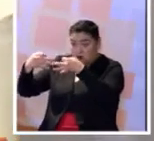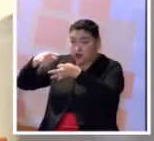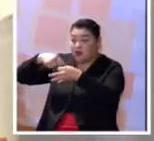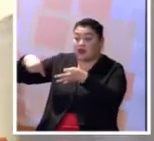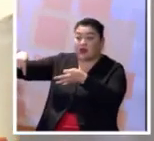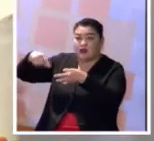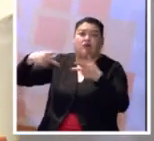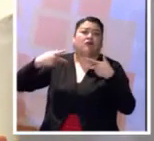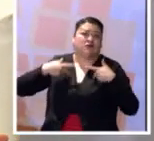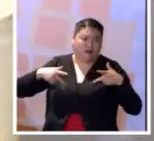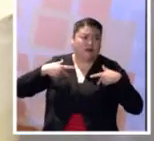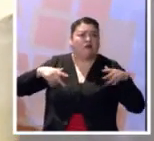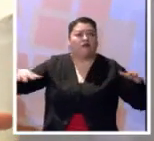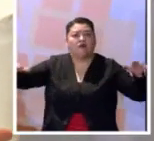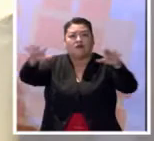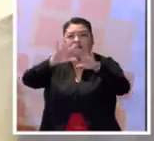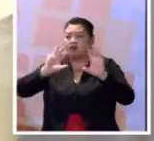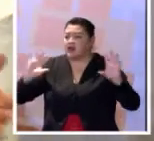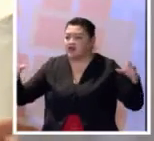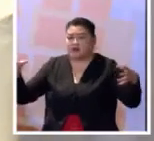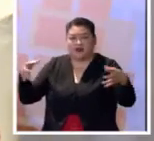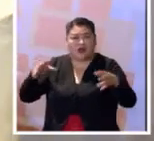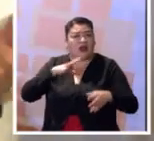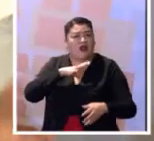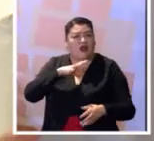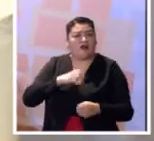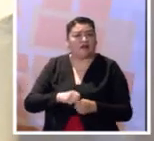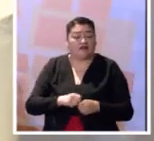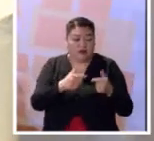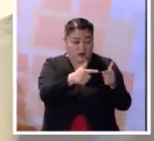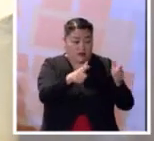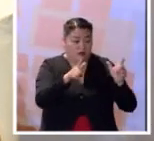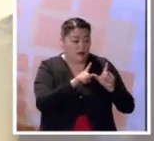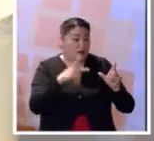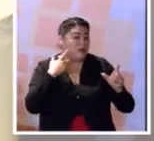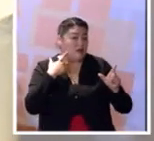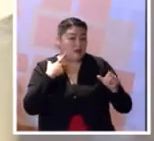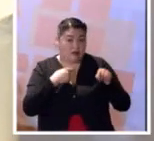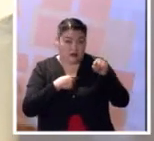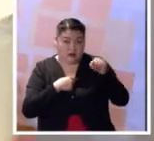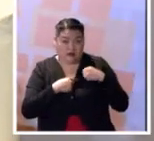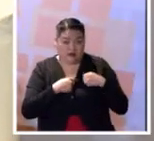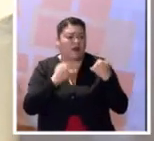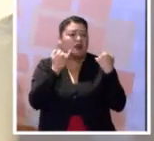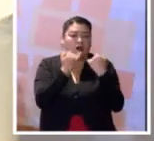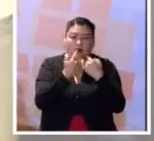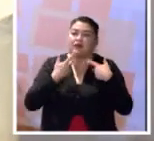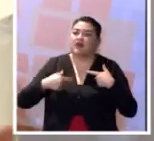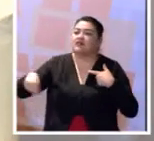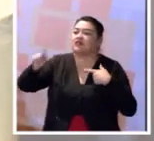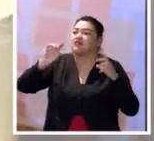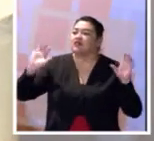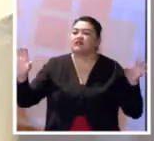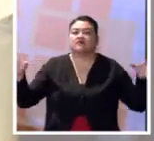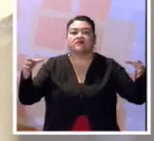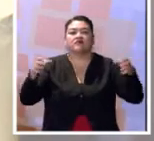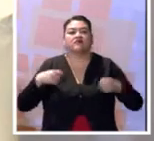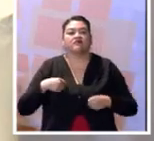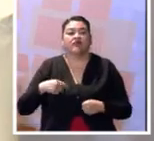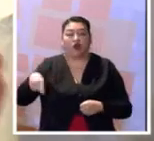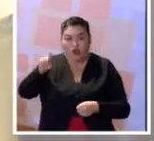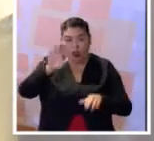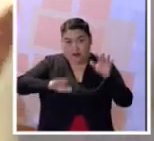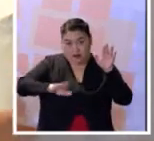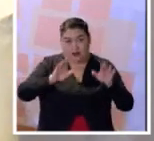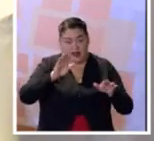partidos políticos, ¿sí? A veces cuando nosotros criticamos mucho a los dirigentes políticos, siempre, por lo menos a mis alumnos, les digo,